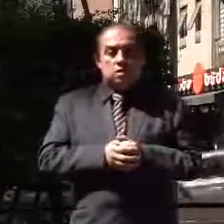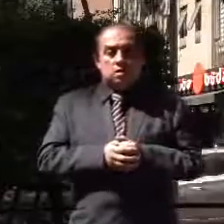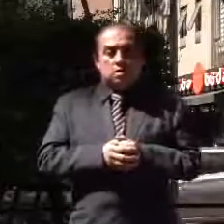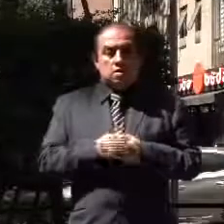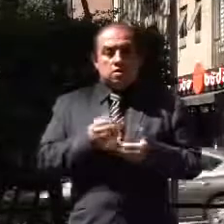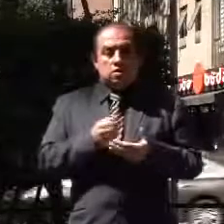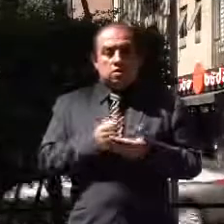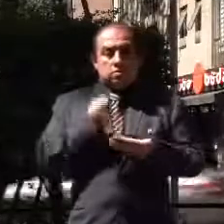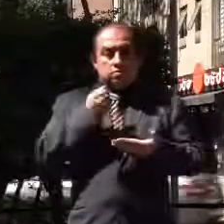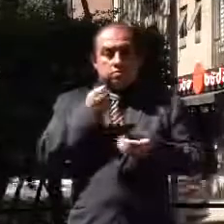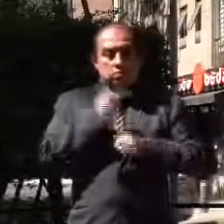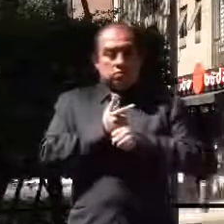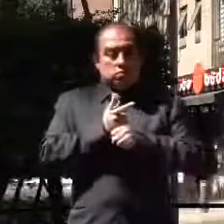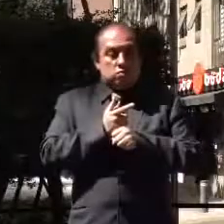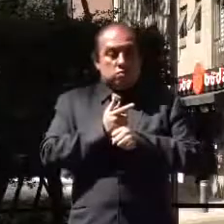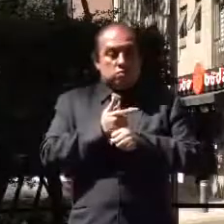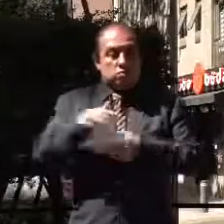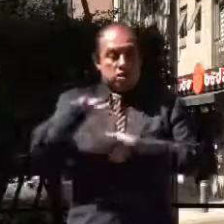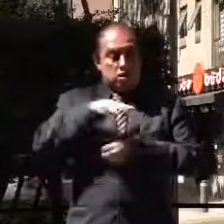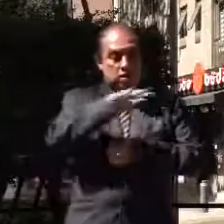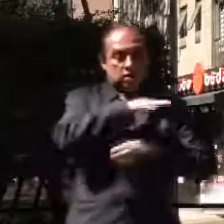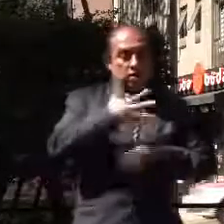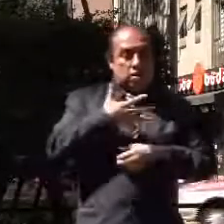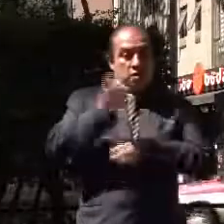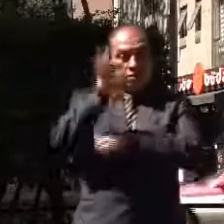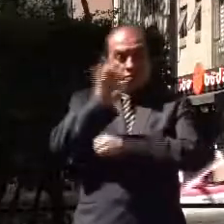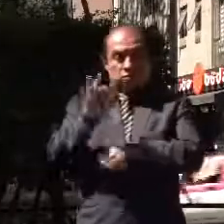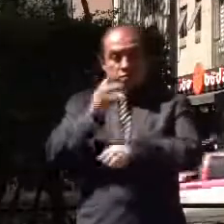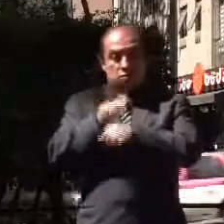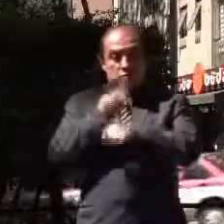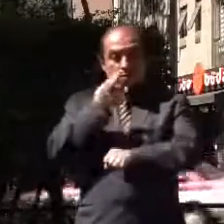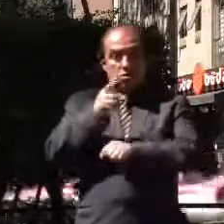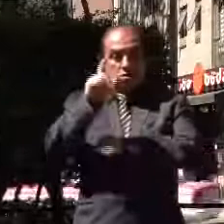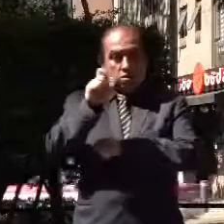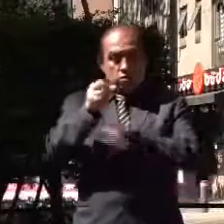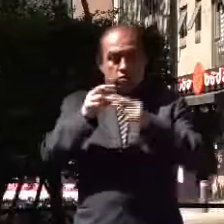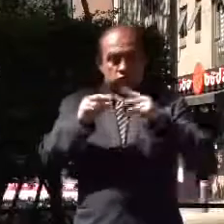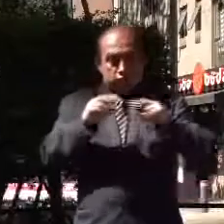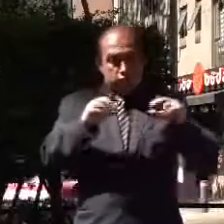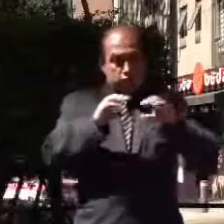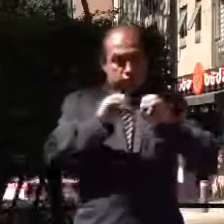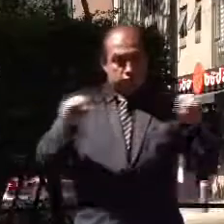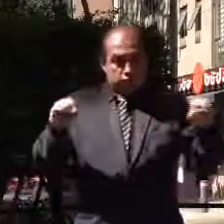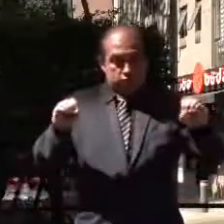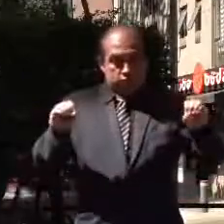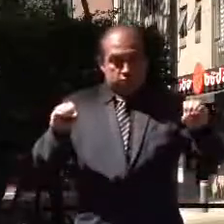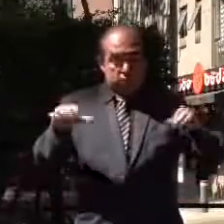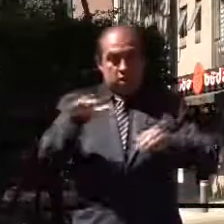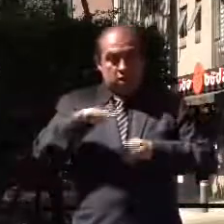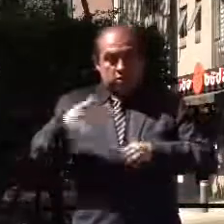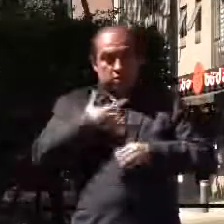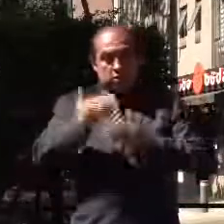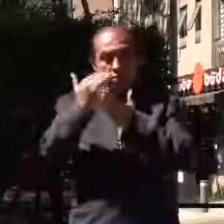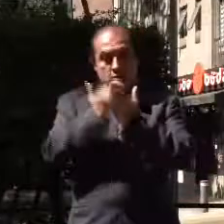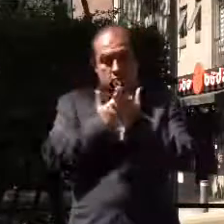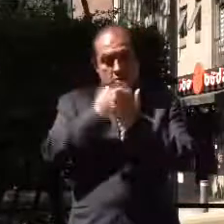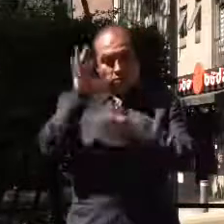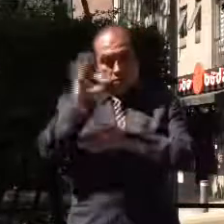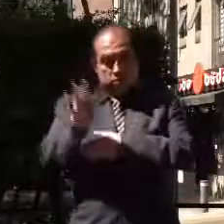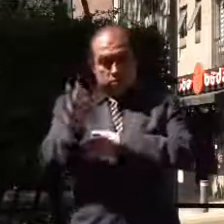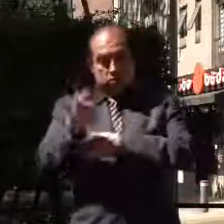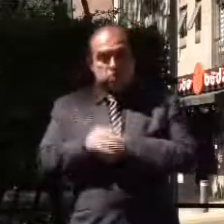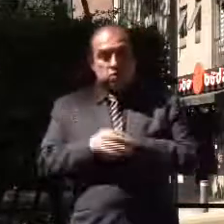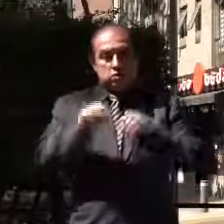sectores que tienen un porcentaje mayor de fugas, sectores que tienen un porcentaje menor de fugas que